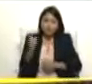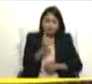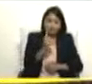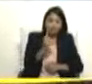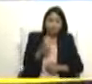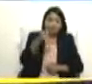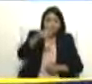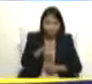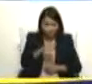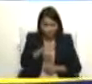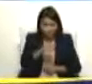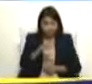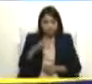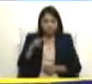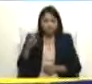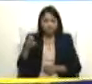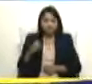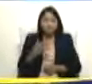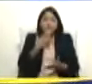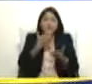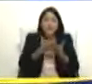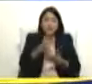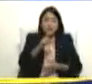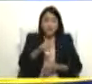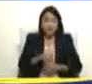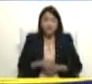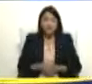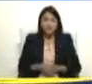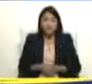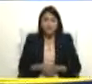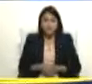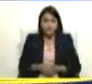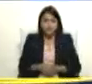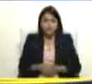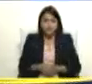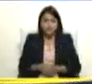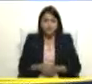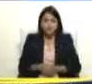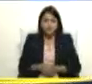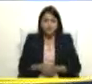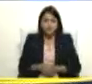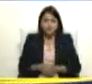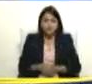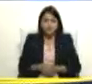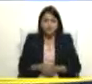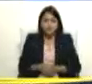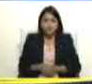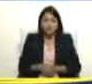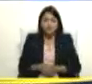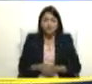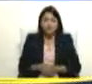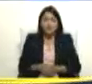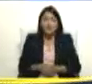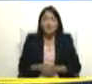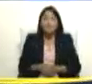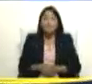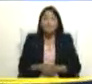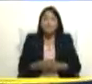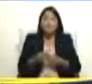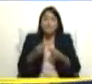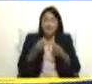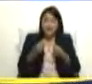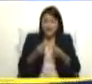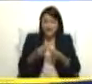Asamblea Nacional de Venezuela a consignar el acuerdo correspondiente para que por vía del